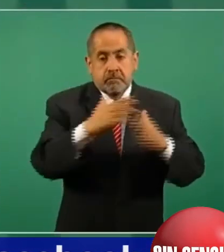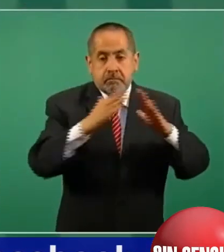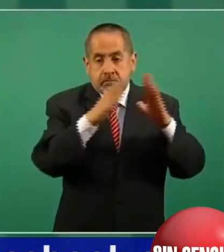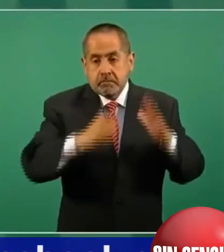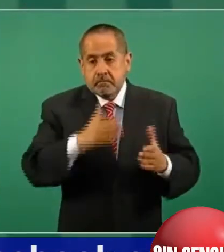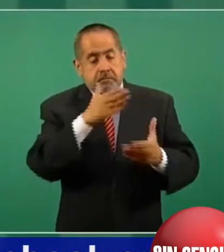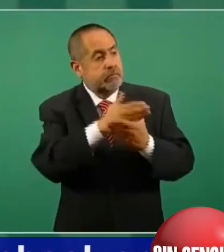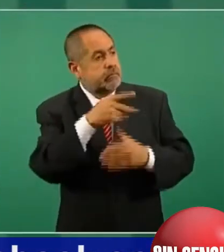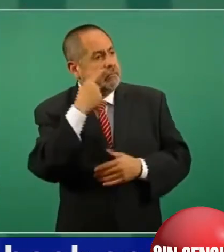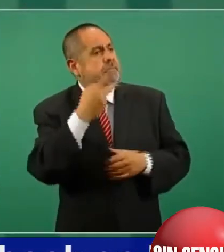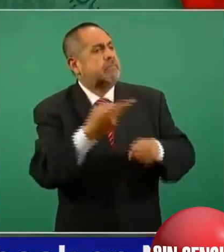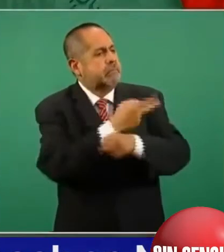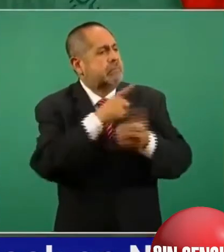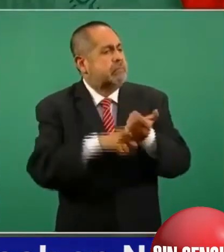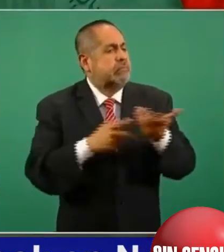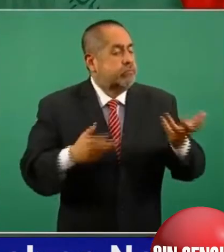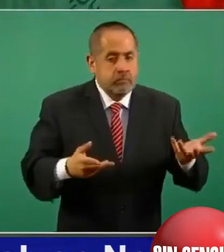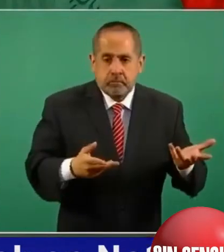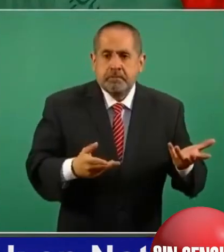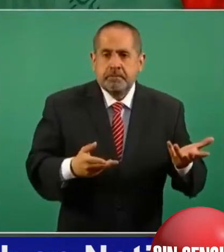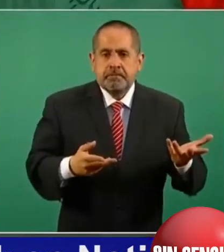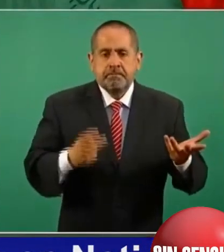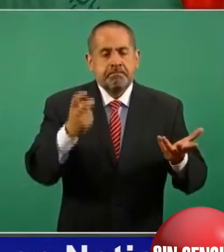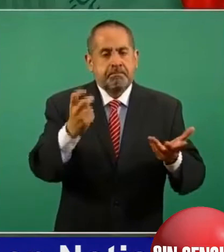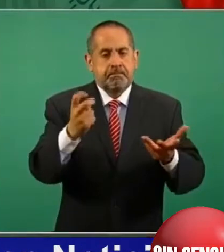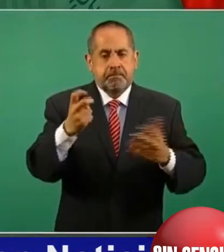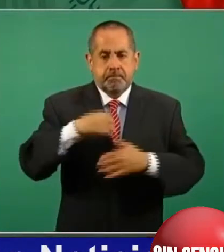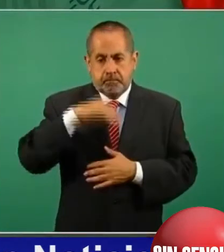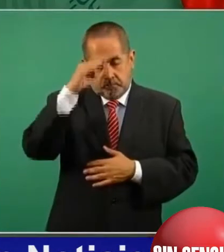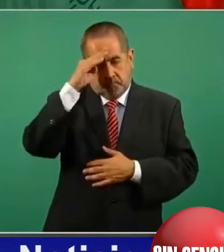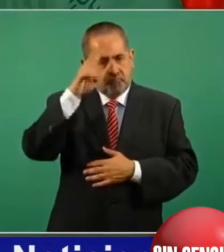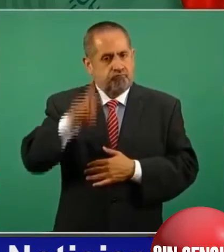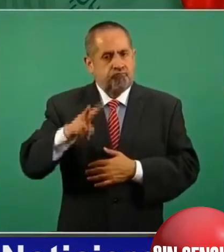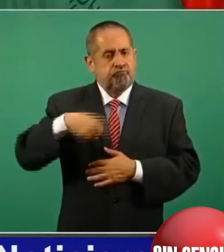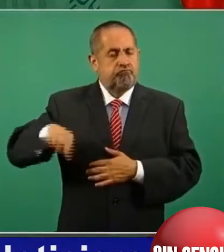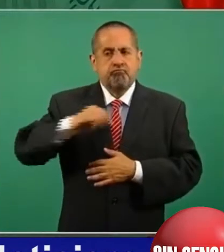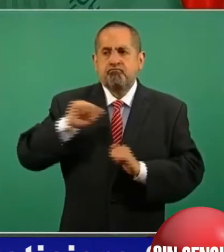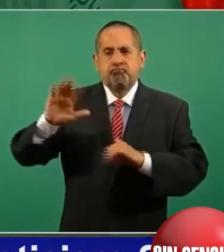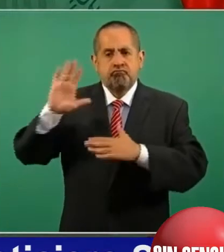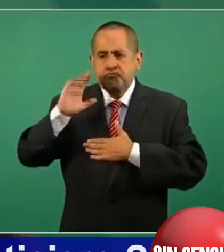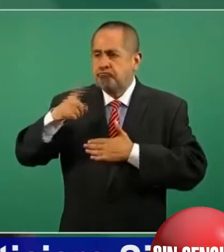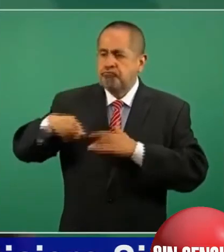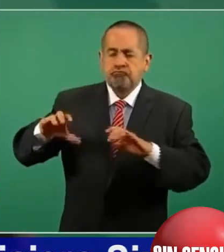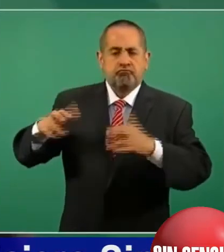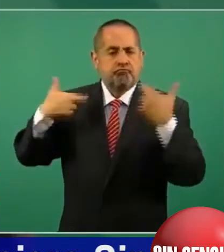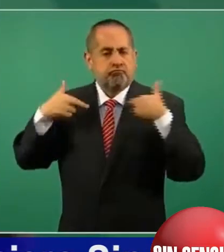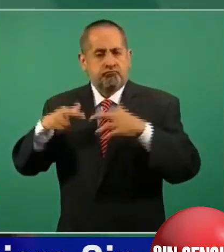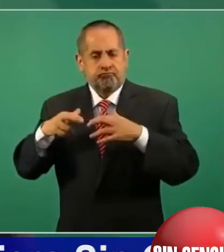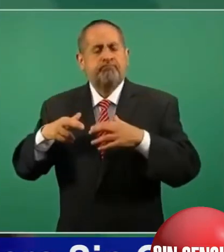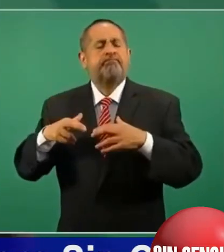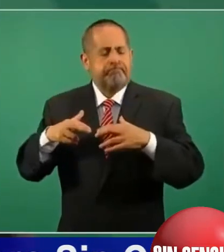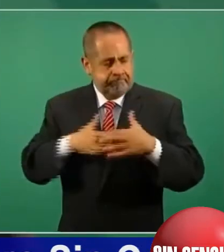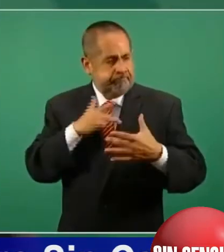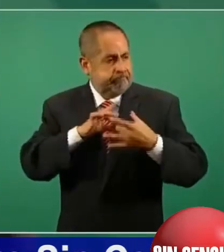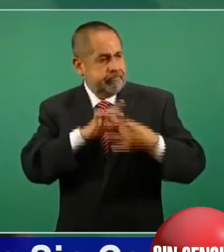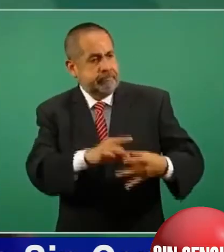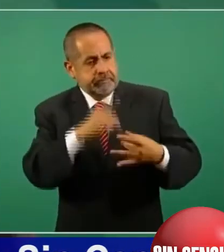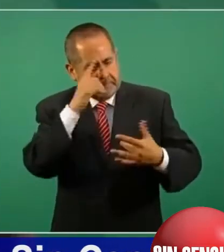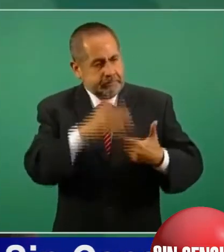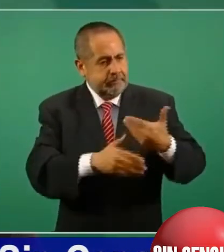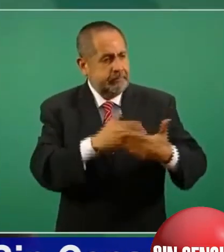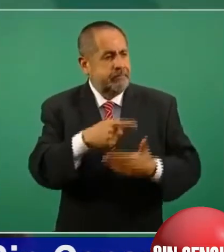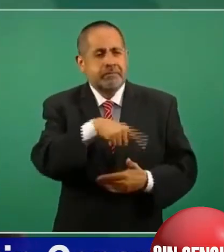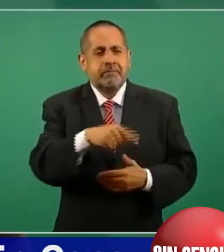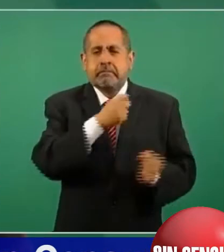ver qué es lo que está pasando. De manera que aquí hay un compromiso muy fuerte del magisterio para evitar ese